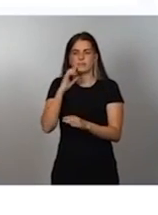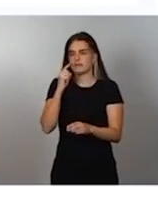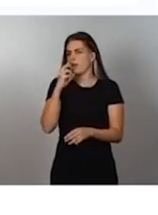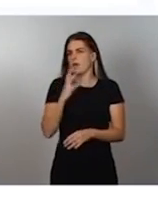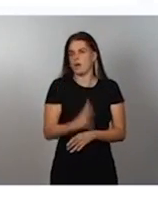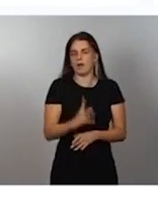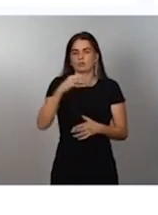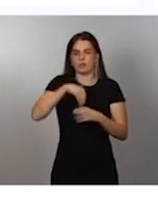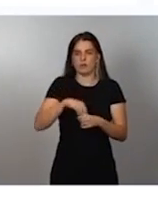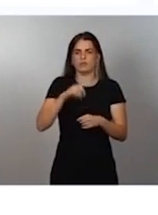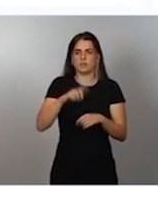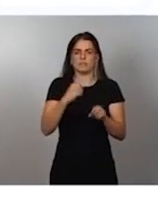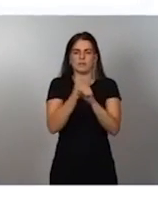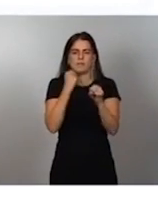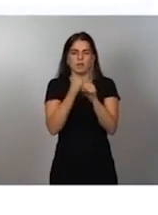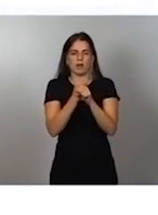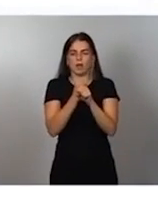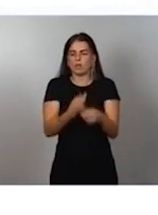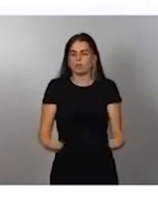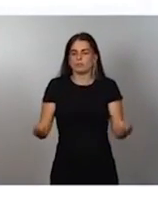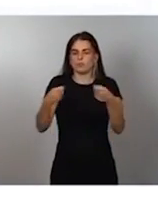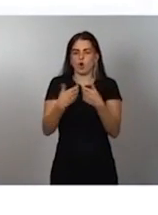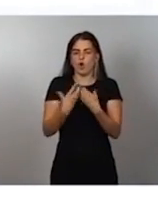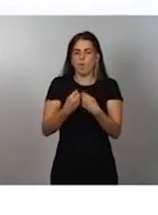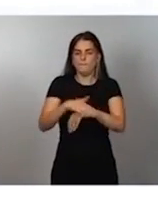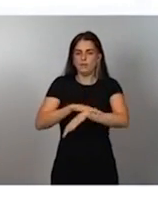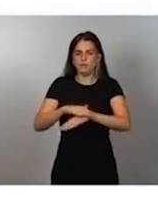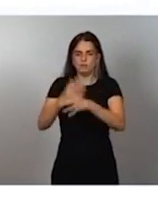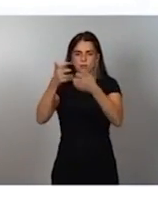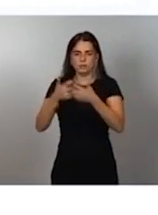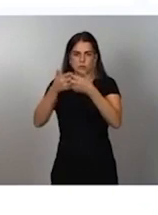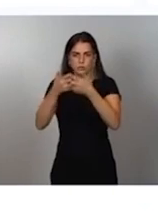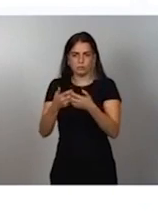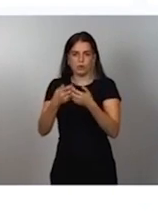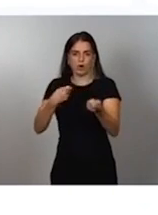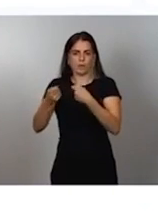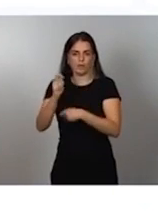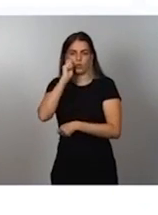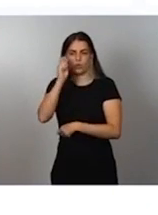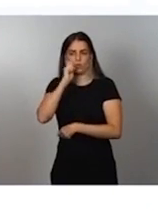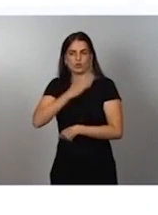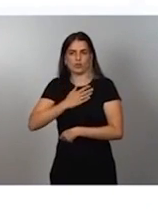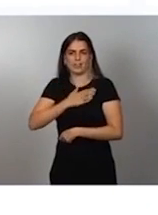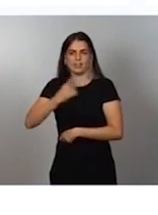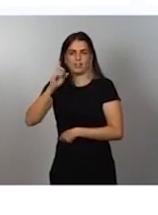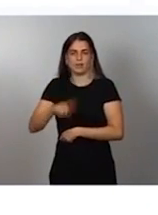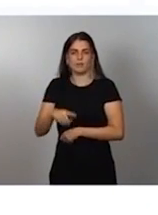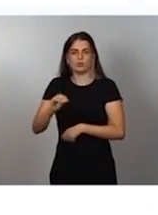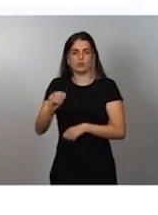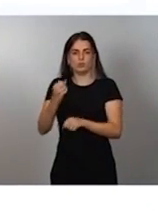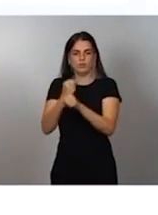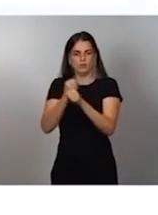de poder debatir sobre esta enmienda porque se le había ocultado. Esto hace que se viole un derecho fundamental